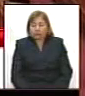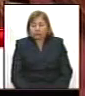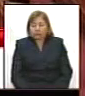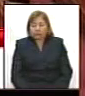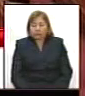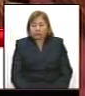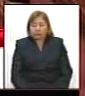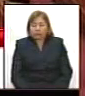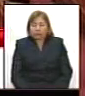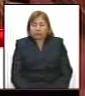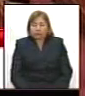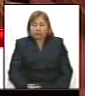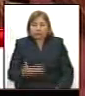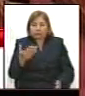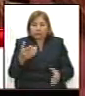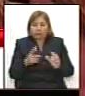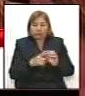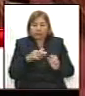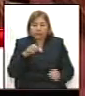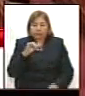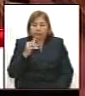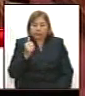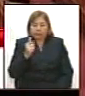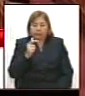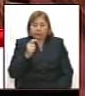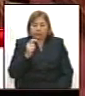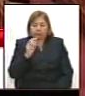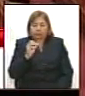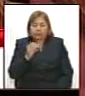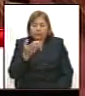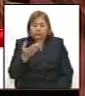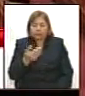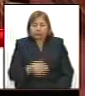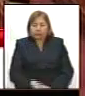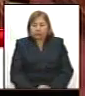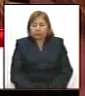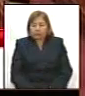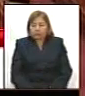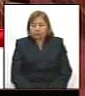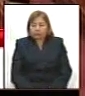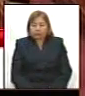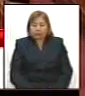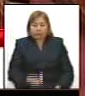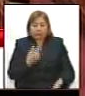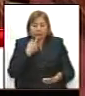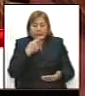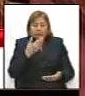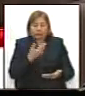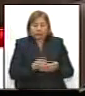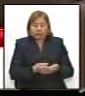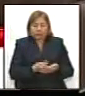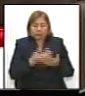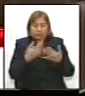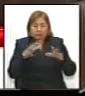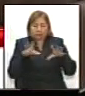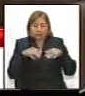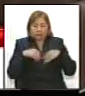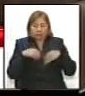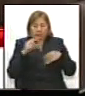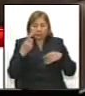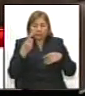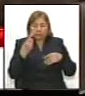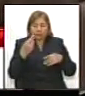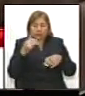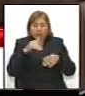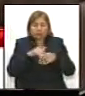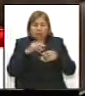Tiene la palabra el congresista Guía Pianto, presidente de la Comisión de Comercio Exterior. Presidente, ya habiendo sido aprobado en la primera